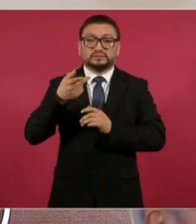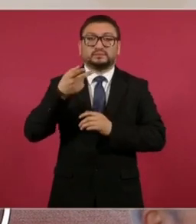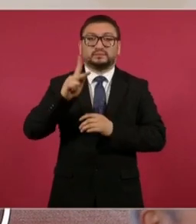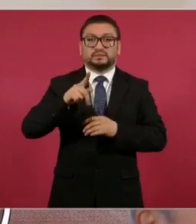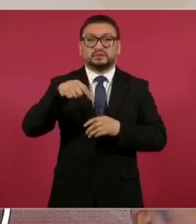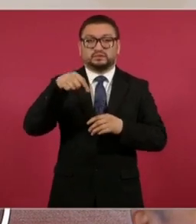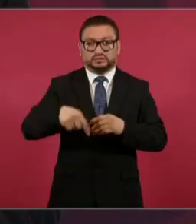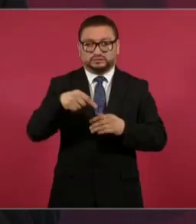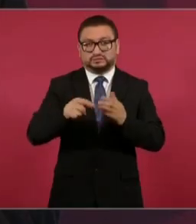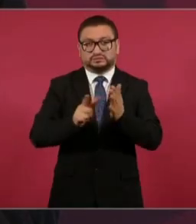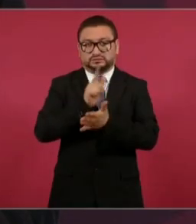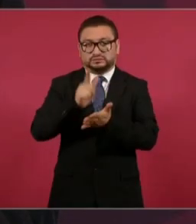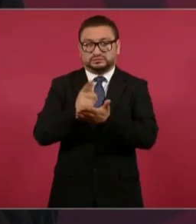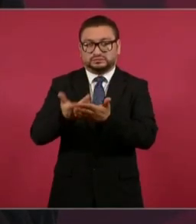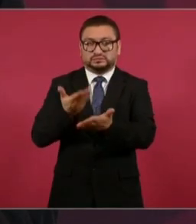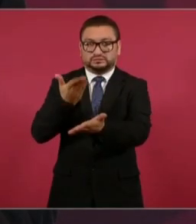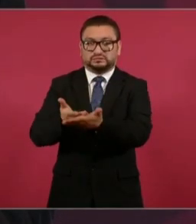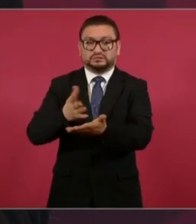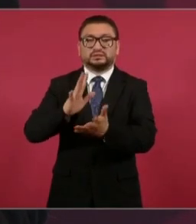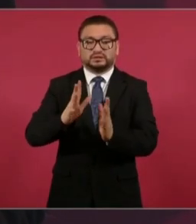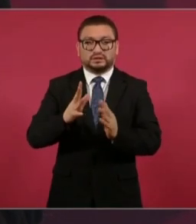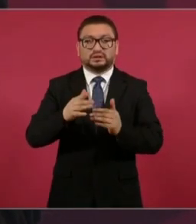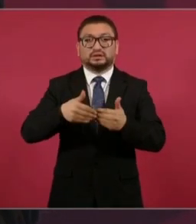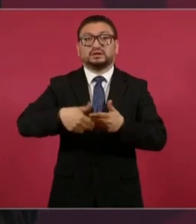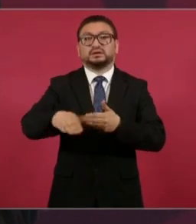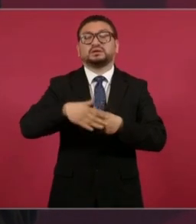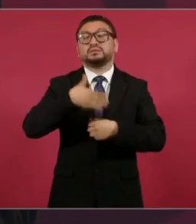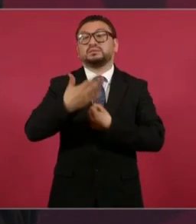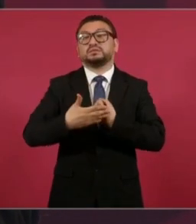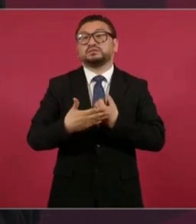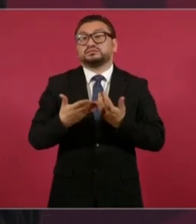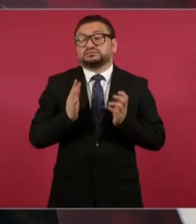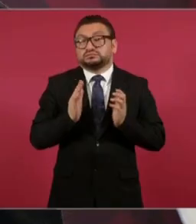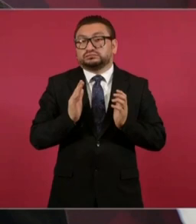esta legislatura quién